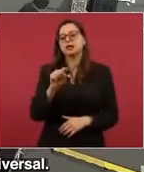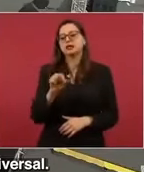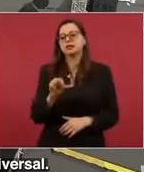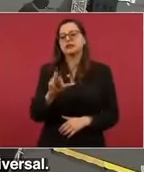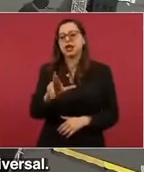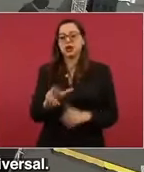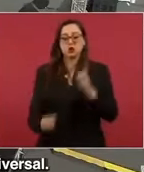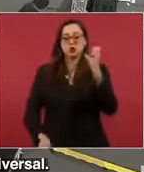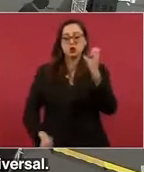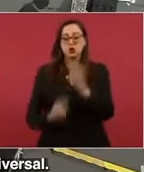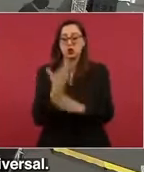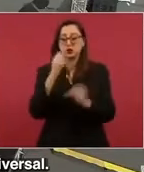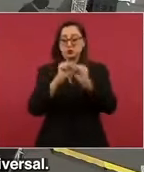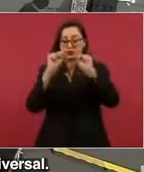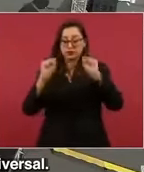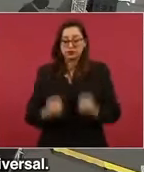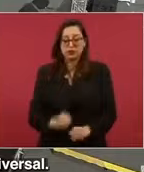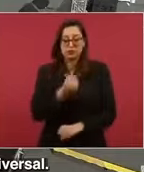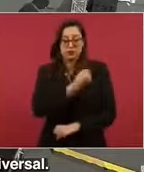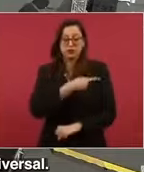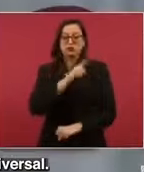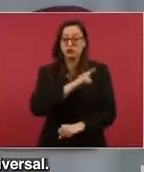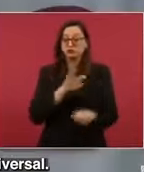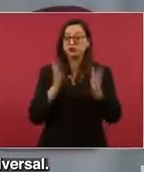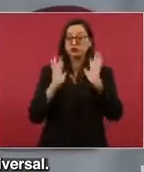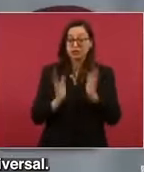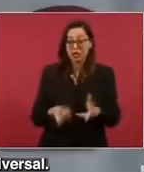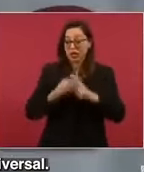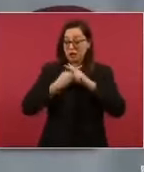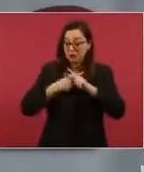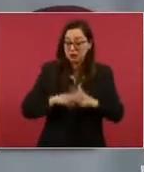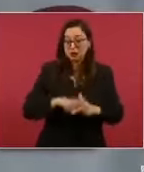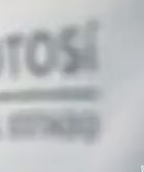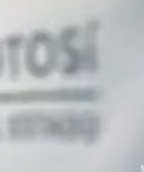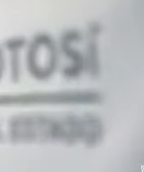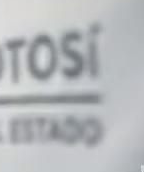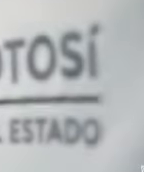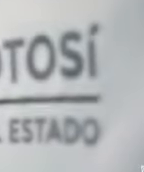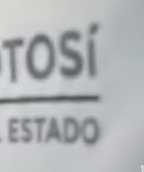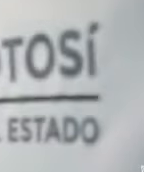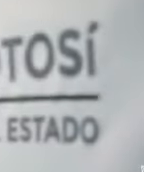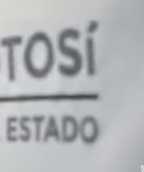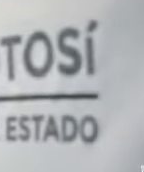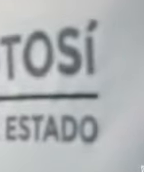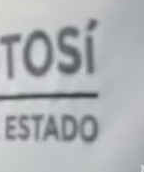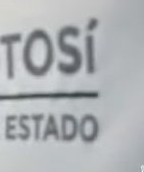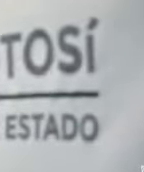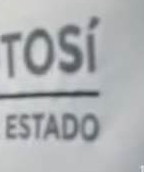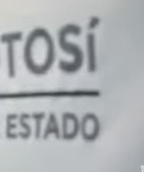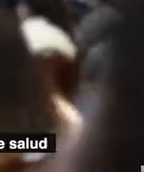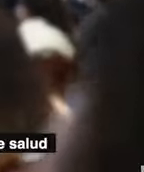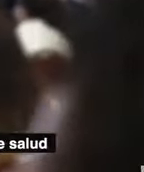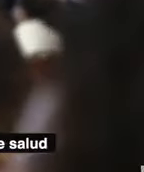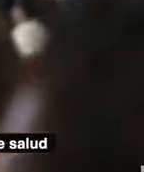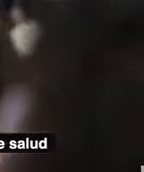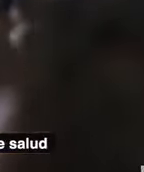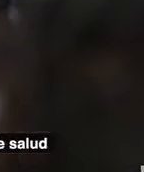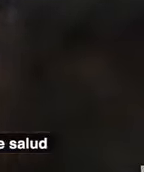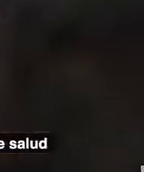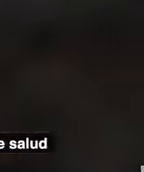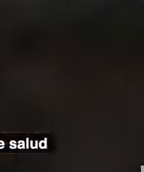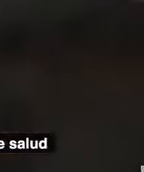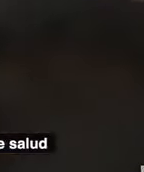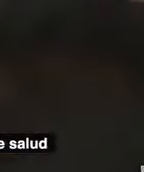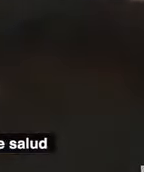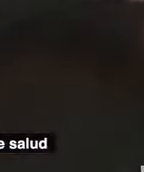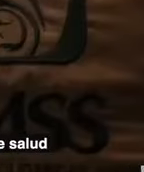calidad, gratuito y universal. El 19 de agosto de 2022 inició la